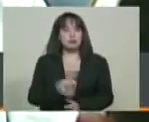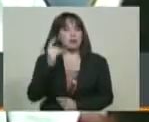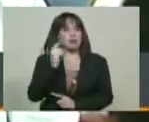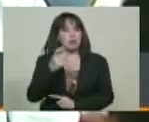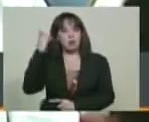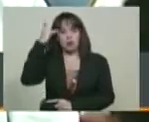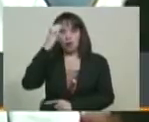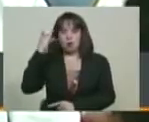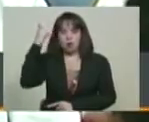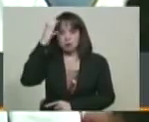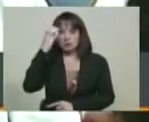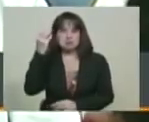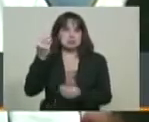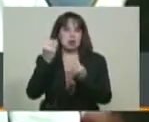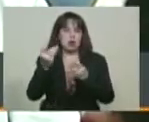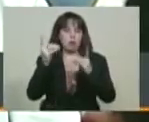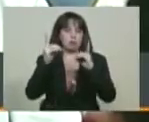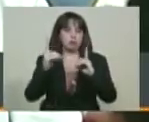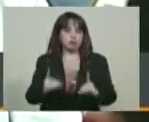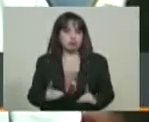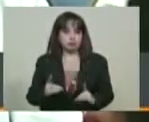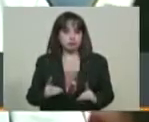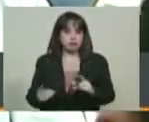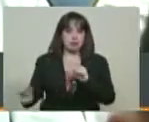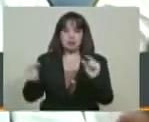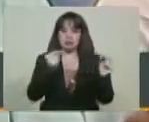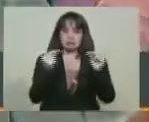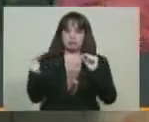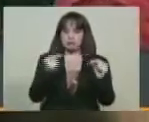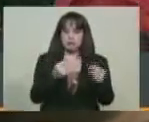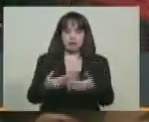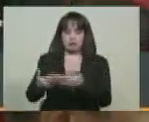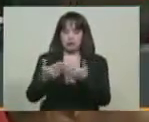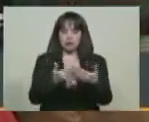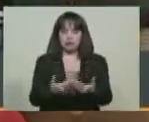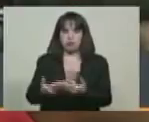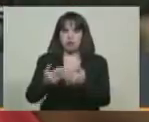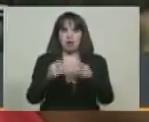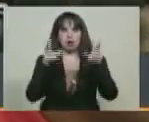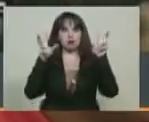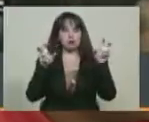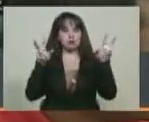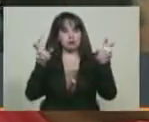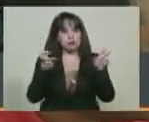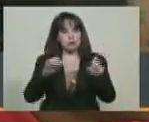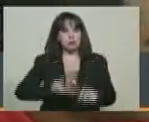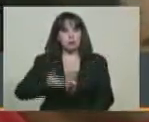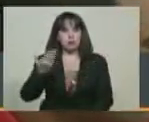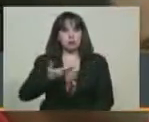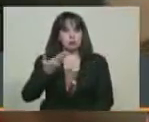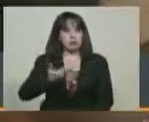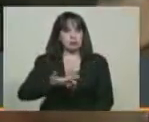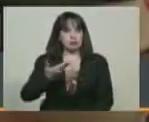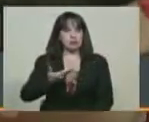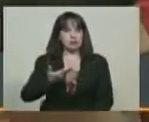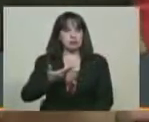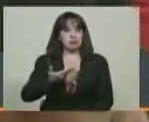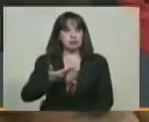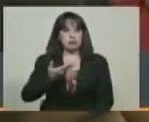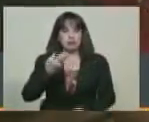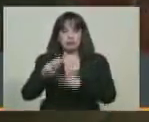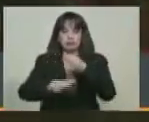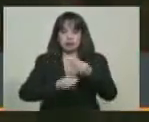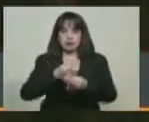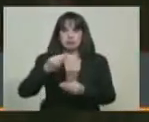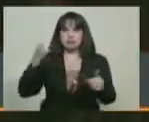de eso, de decidir, deliberar, estudiar un tema, decidir, accionar y lograr